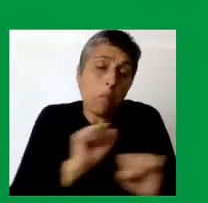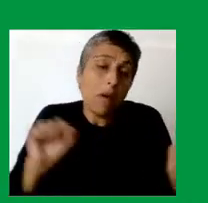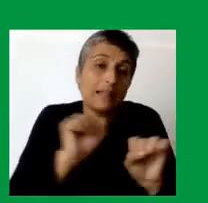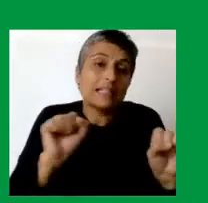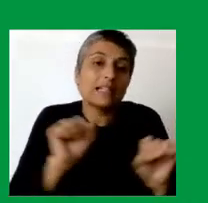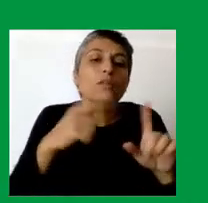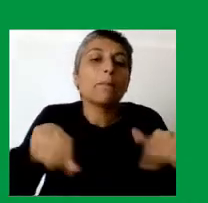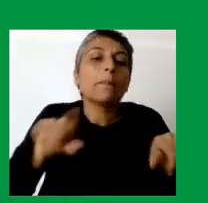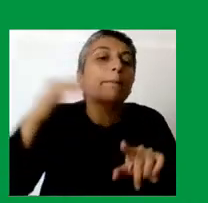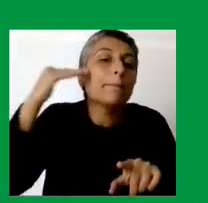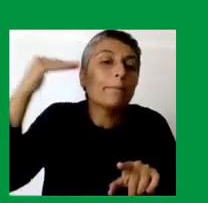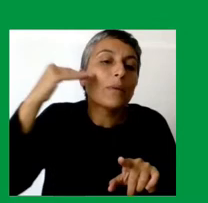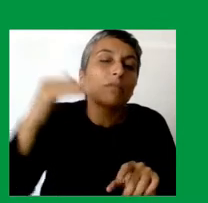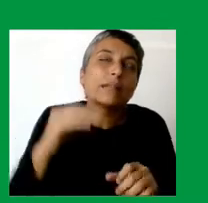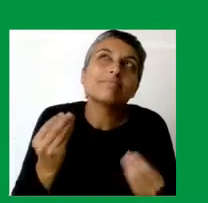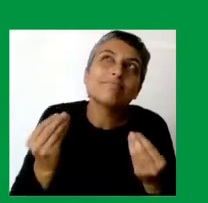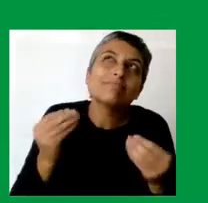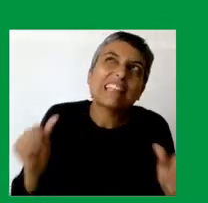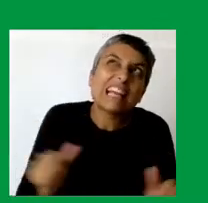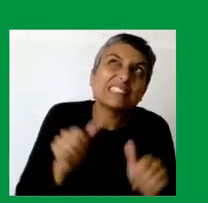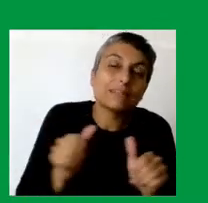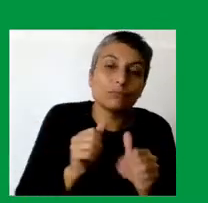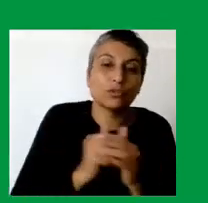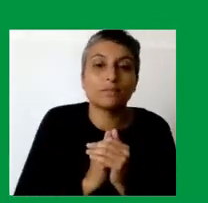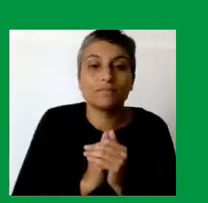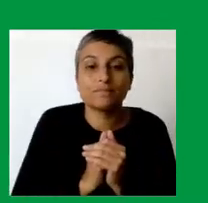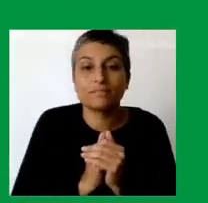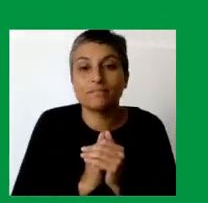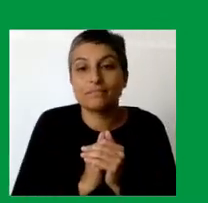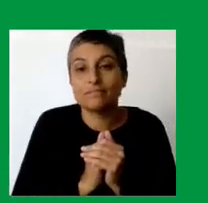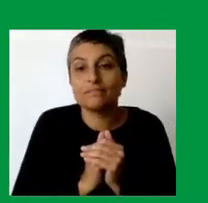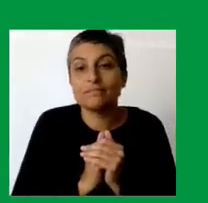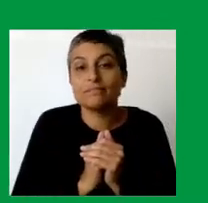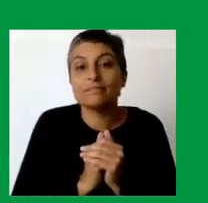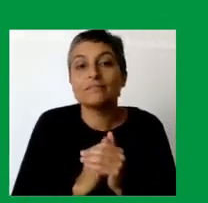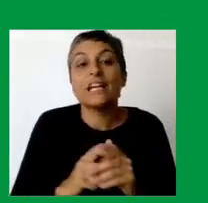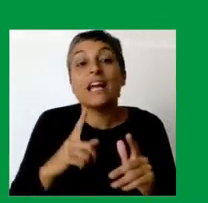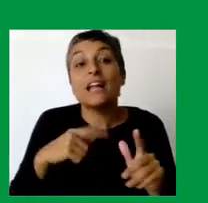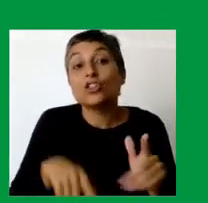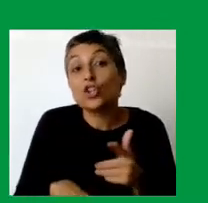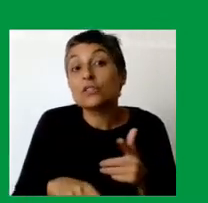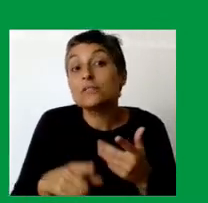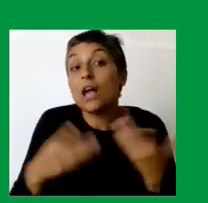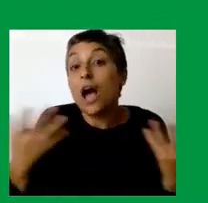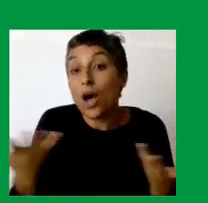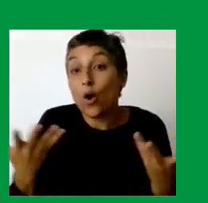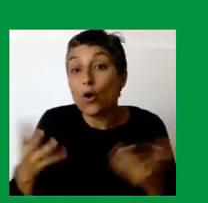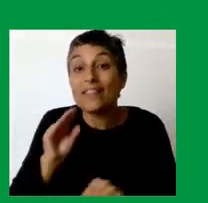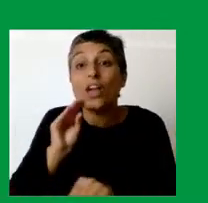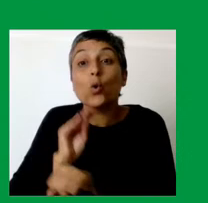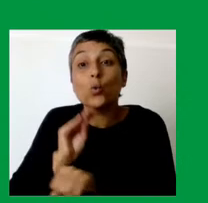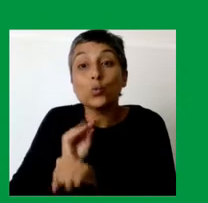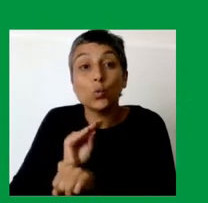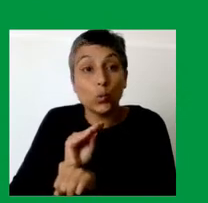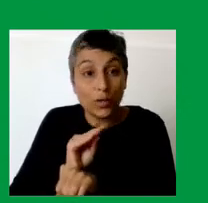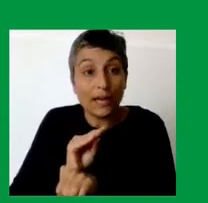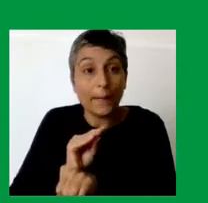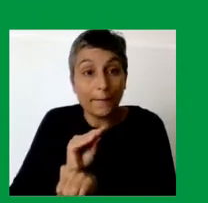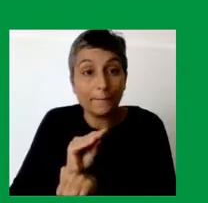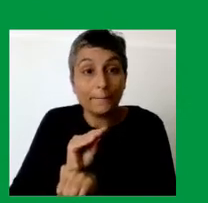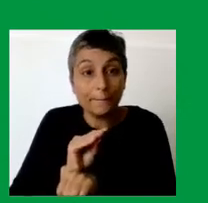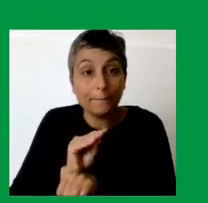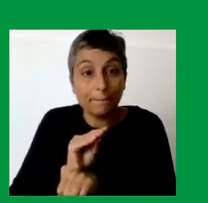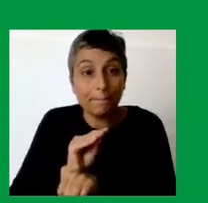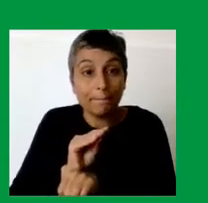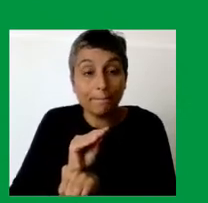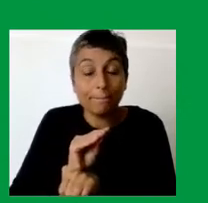bueno, para los docentes decía, bueno, ¿cómo podemos hacer? Utilizar una tendencia, ¿no? Una tendencia de la cultura digital que también, sobre